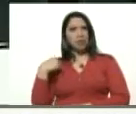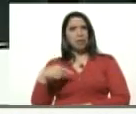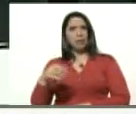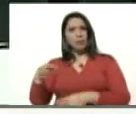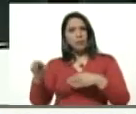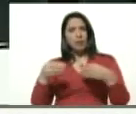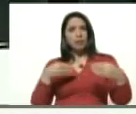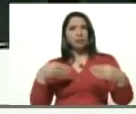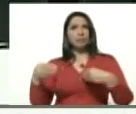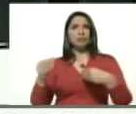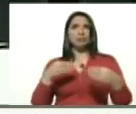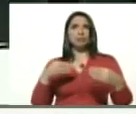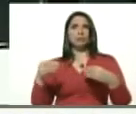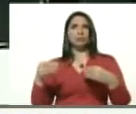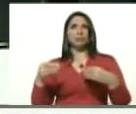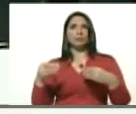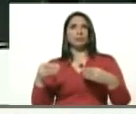flexibilización.